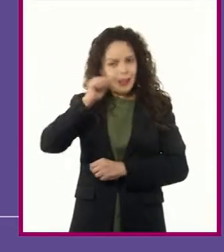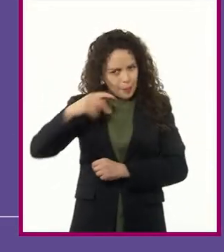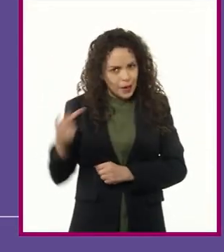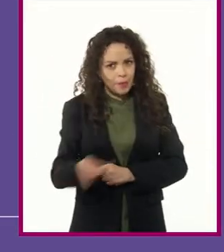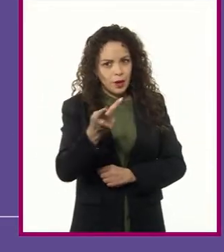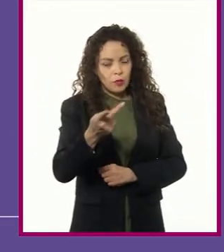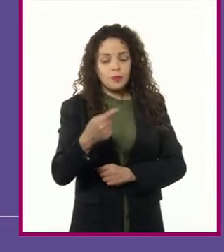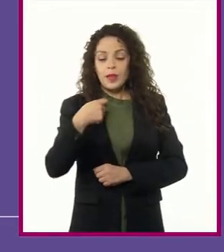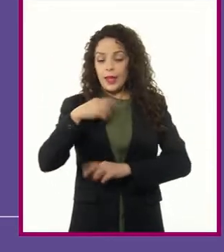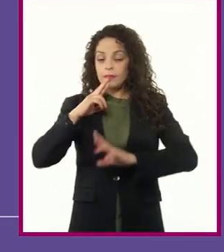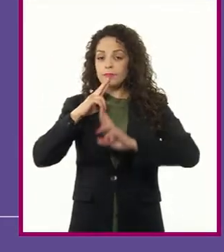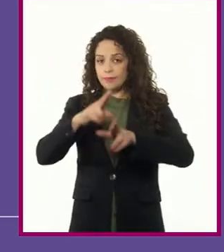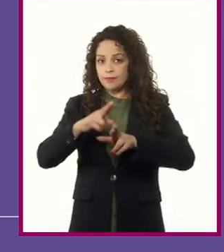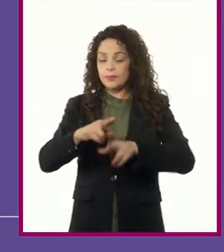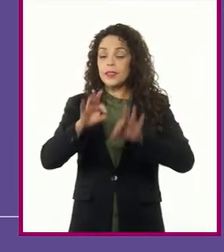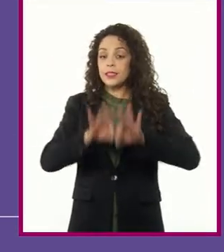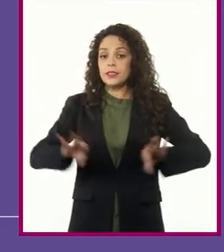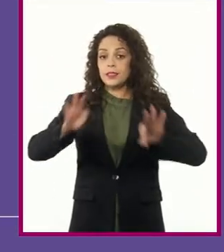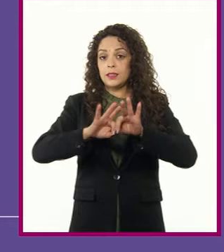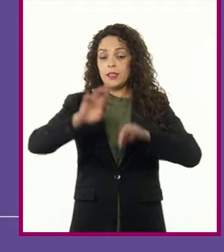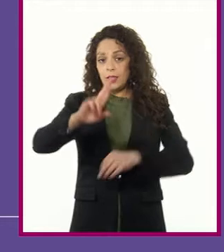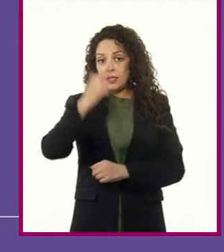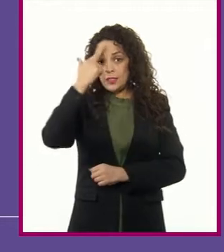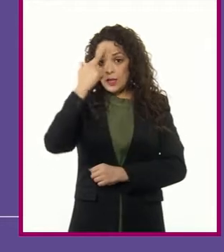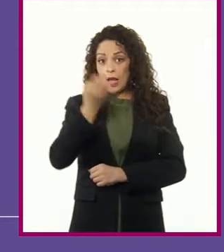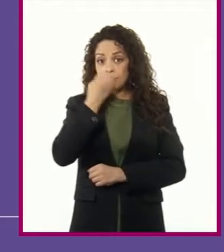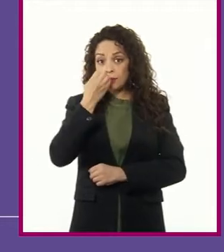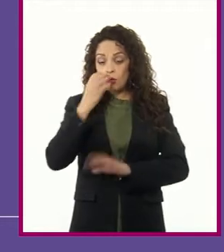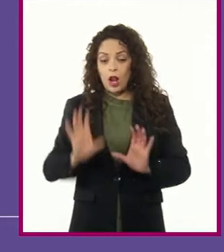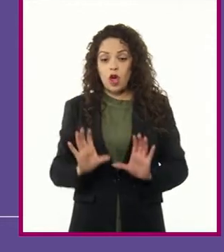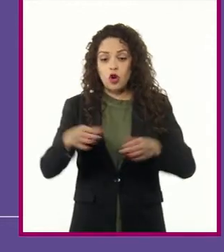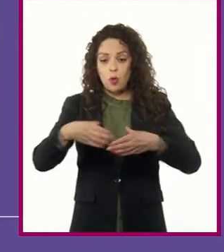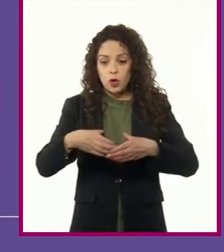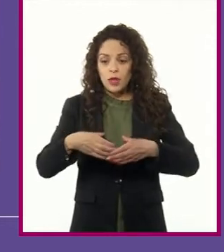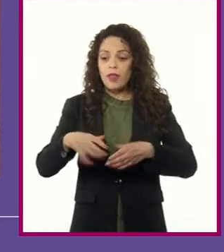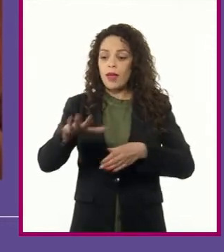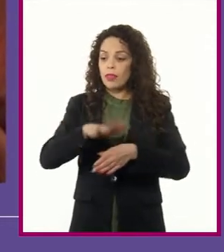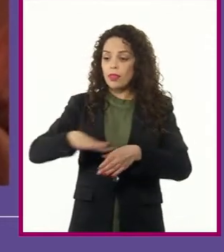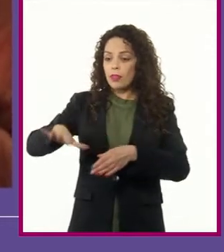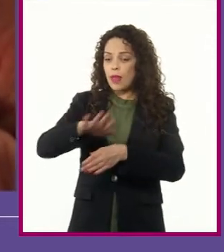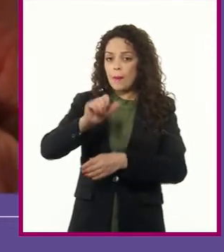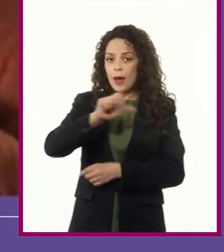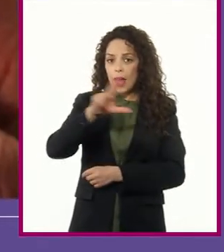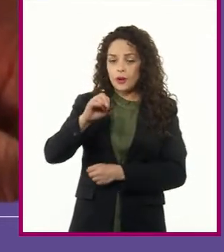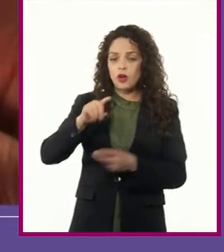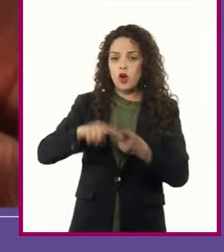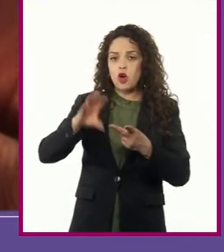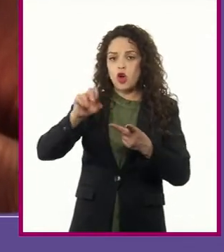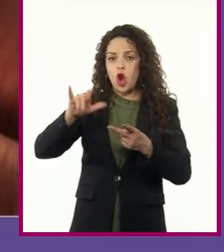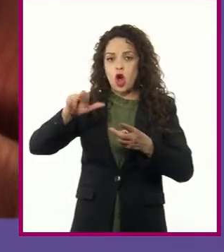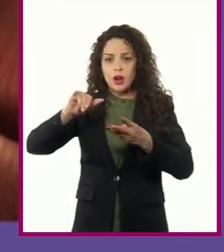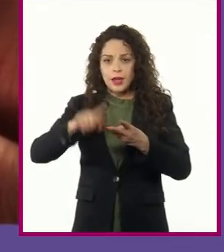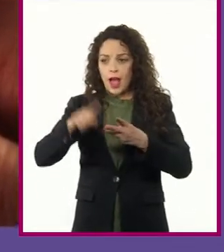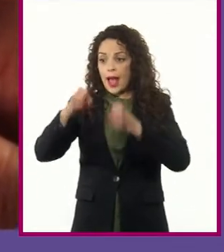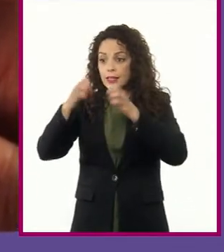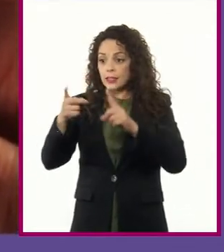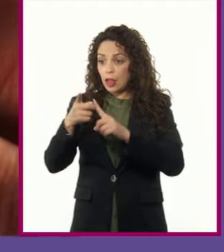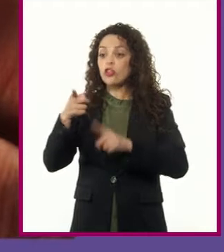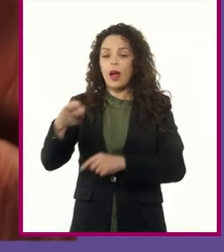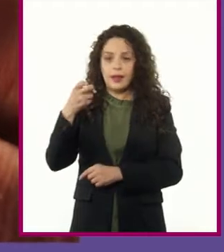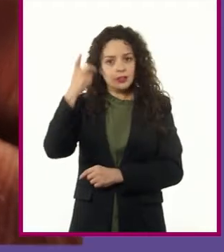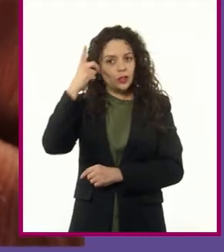importante recordar que la escuela es parte de la comunidad, colonia o barrio en donde se encuentra. Por eso mismo,